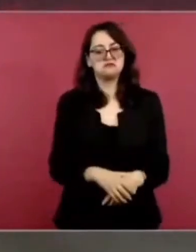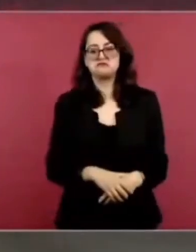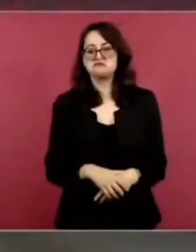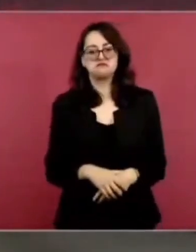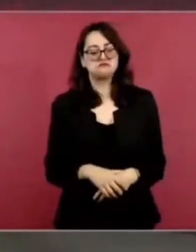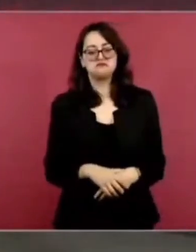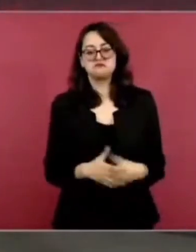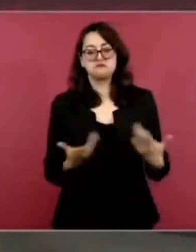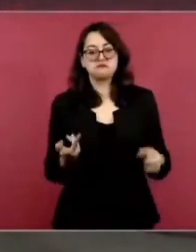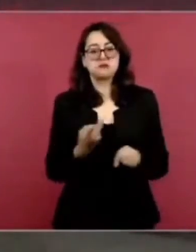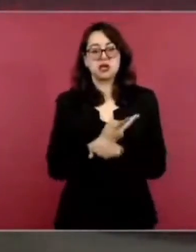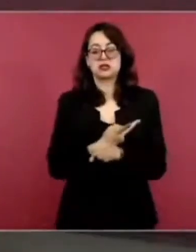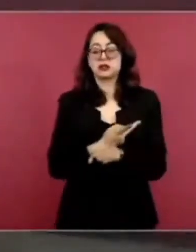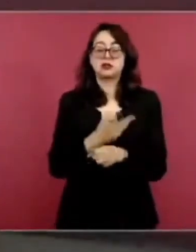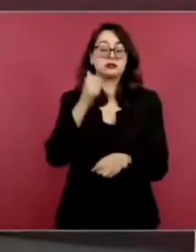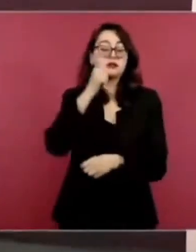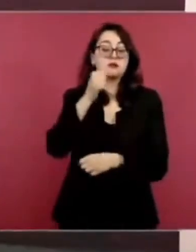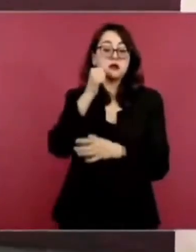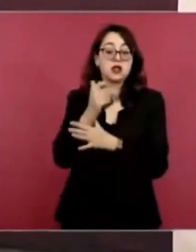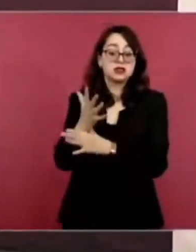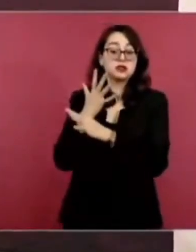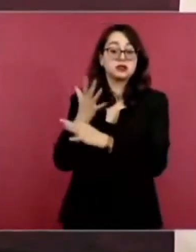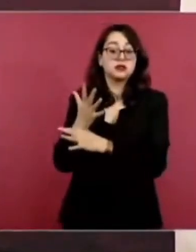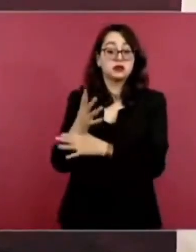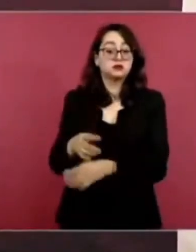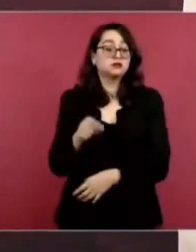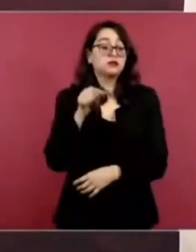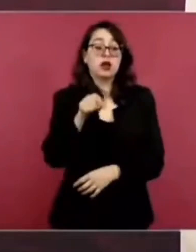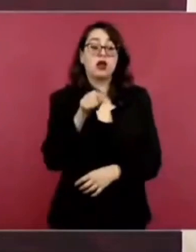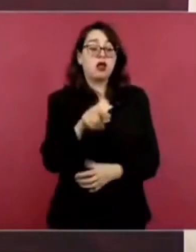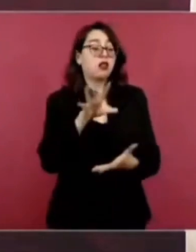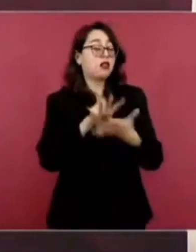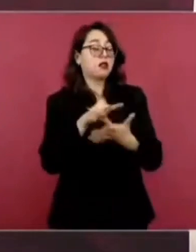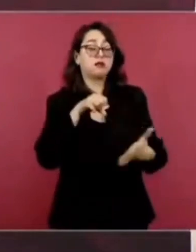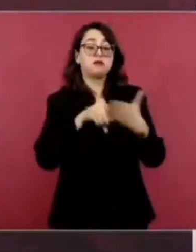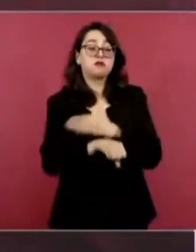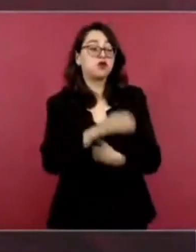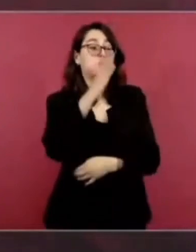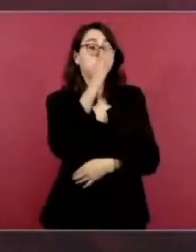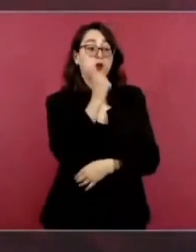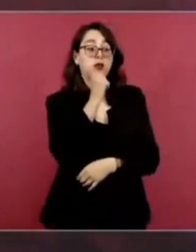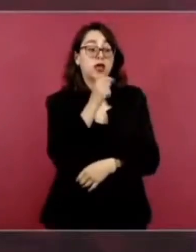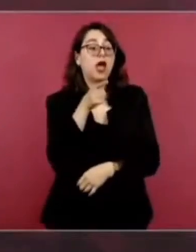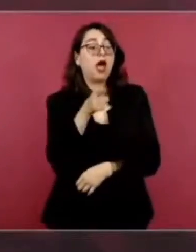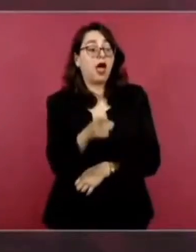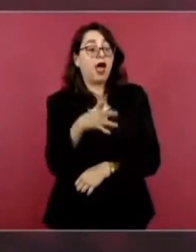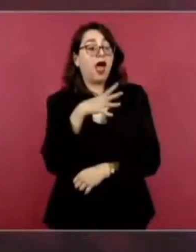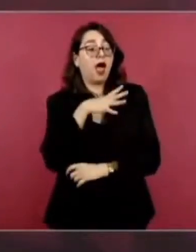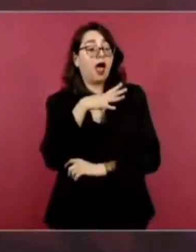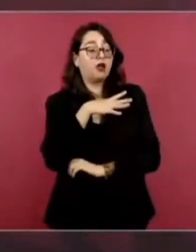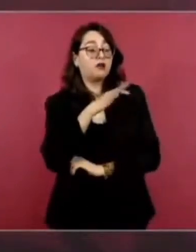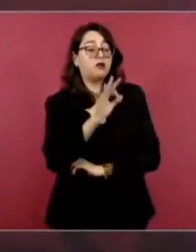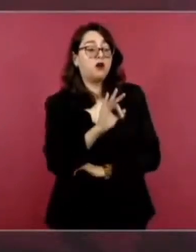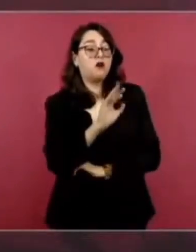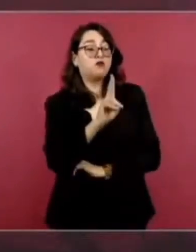que funciona el fuero, en su caso,